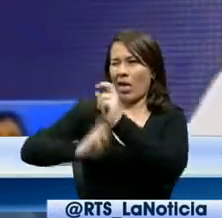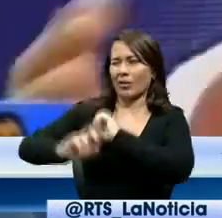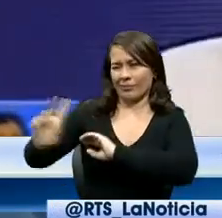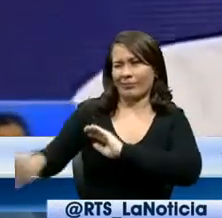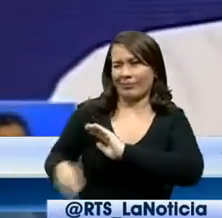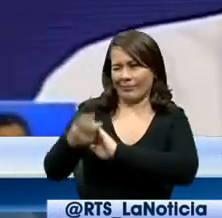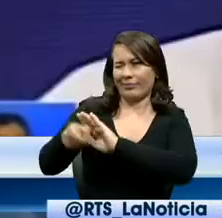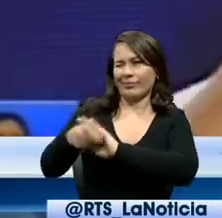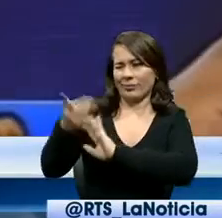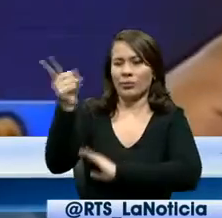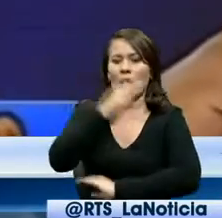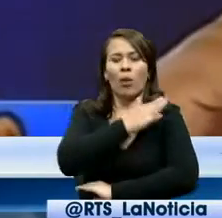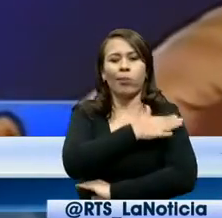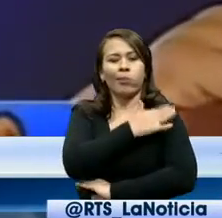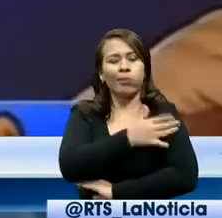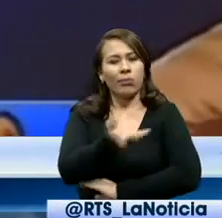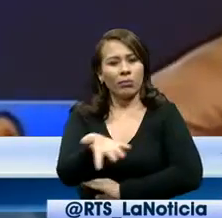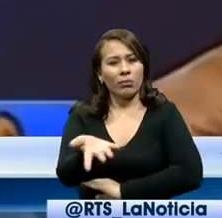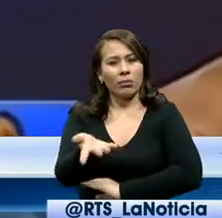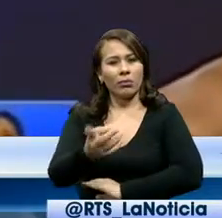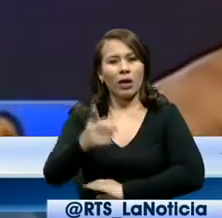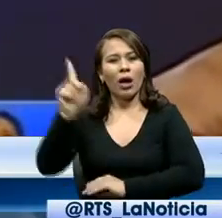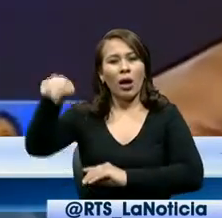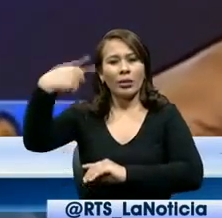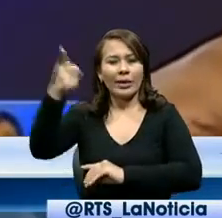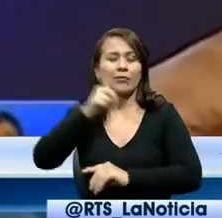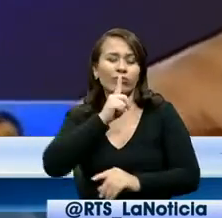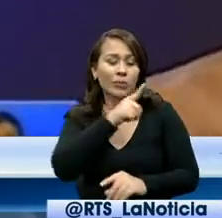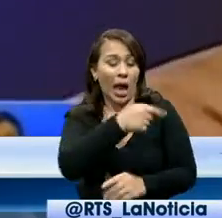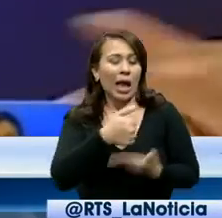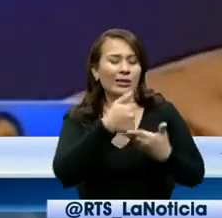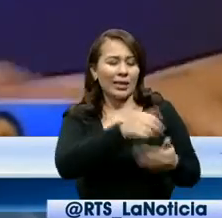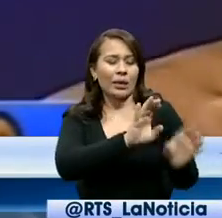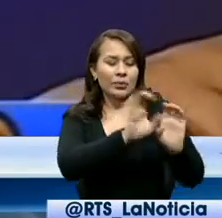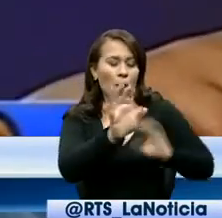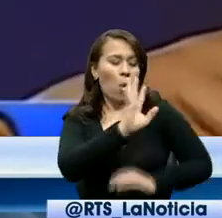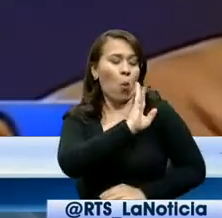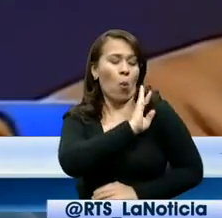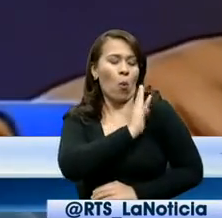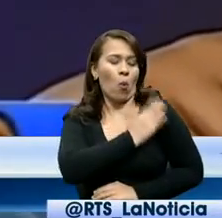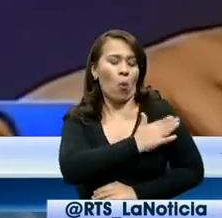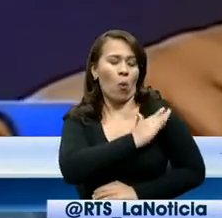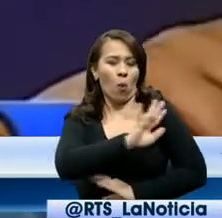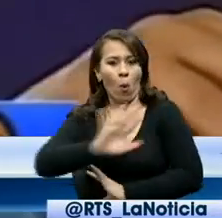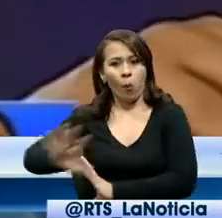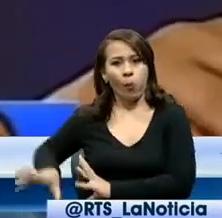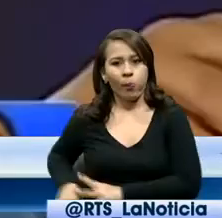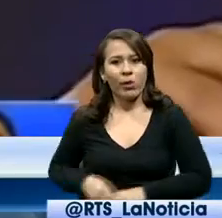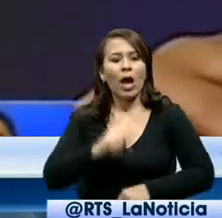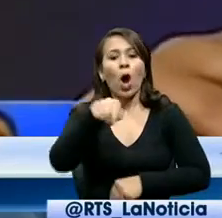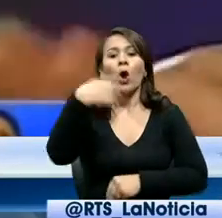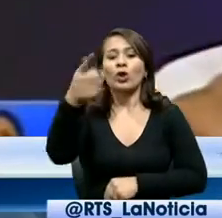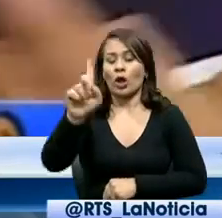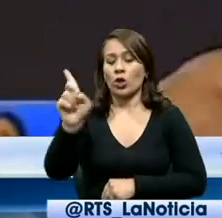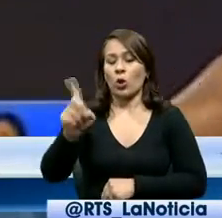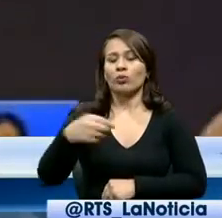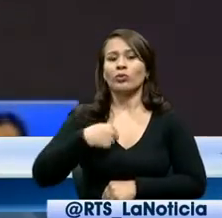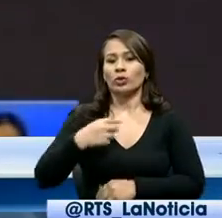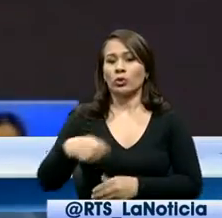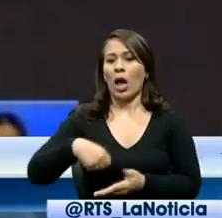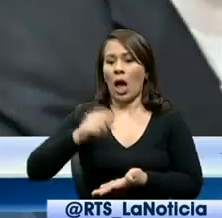primo Charlie y para tratar de beneficiar a cierta empresa, y con los tentáculos que tenían le decía a la otra empresa: no te presentes, pero te vamos a